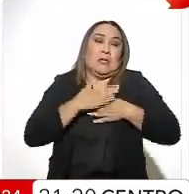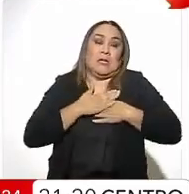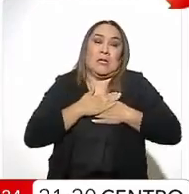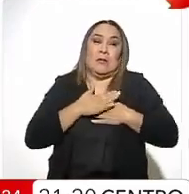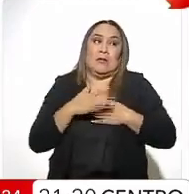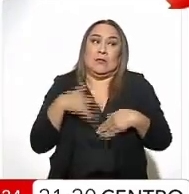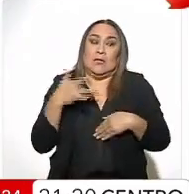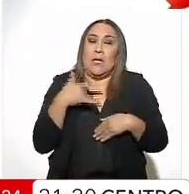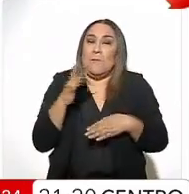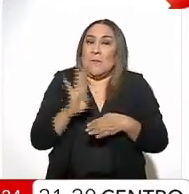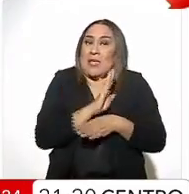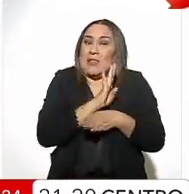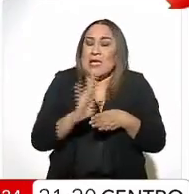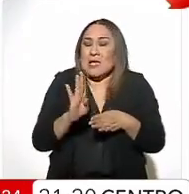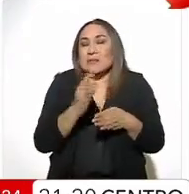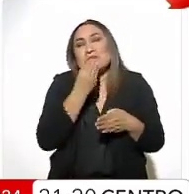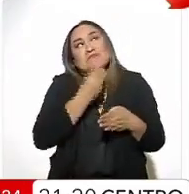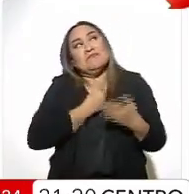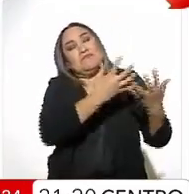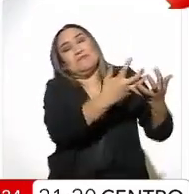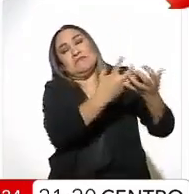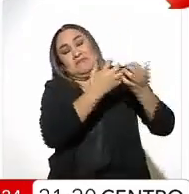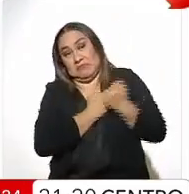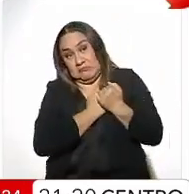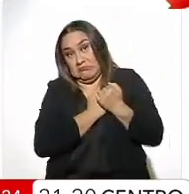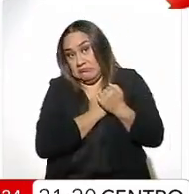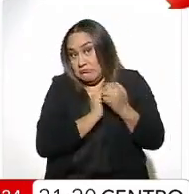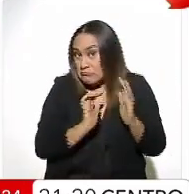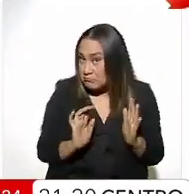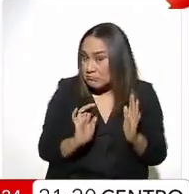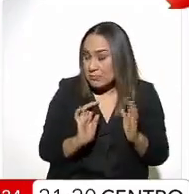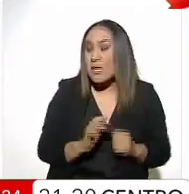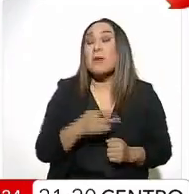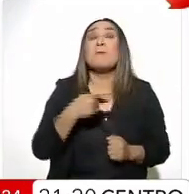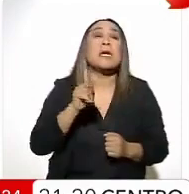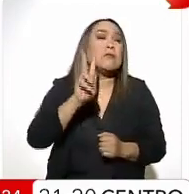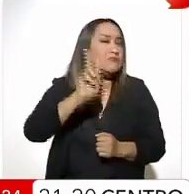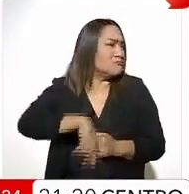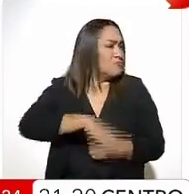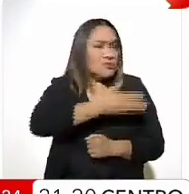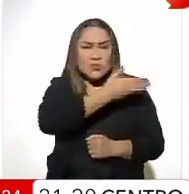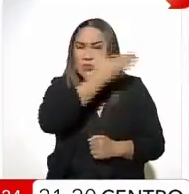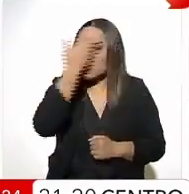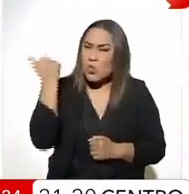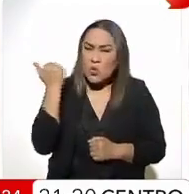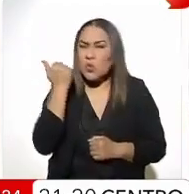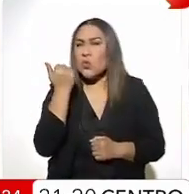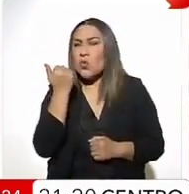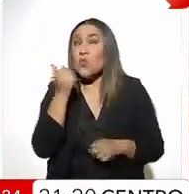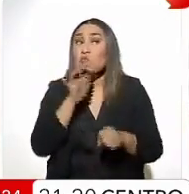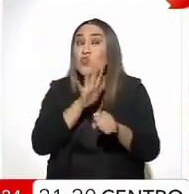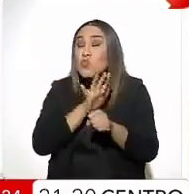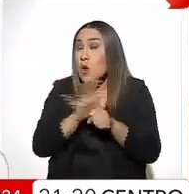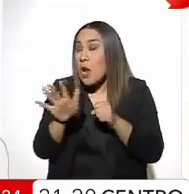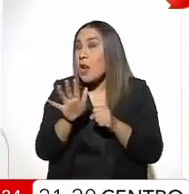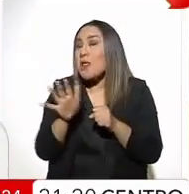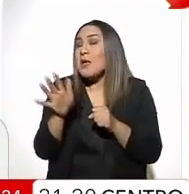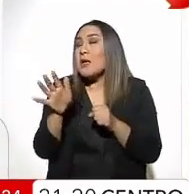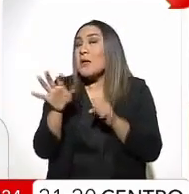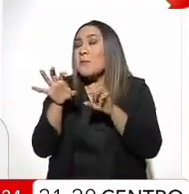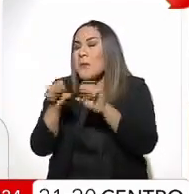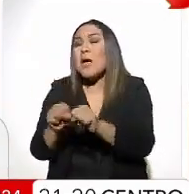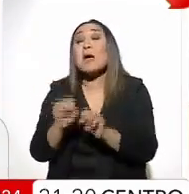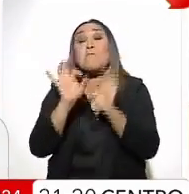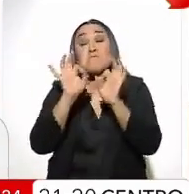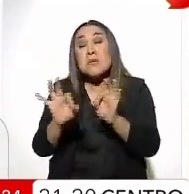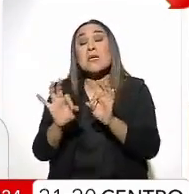se entregaba. Entonces, no se sabía si eso iba a suceder hasta que